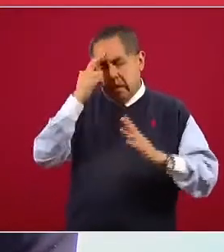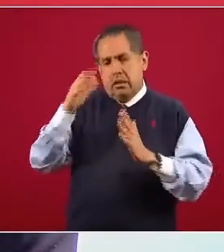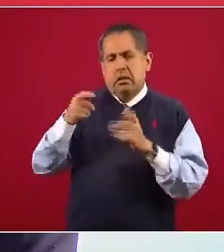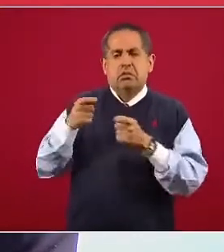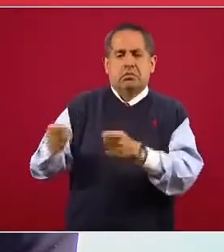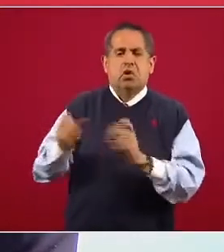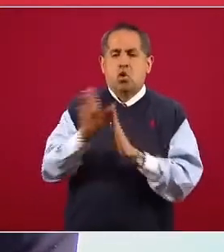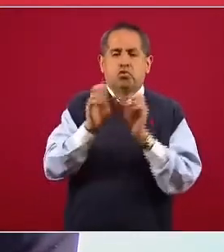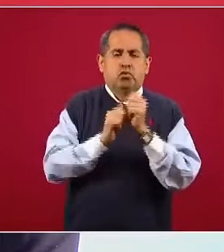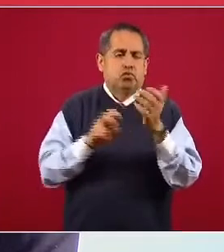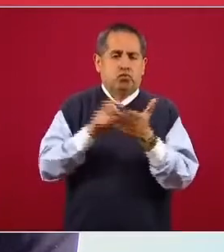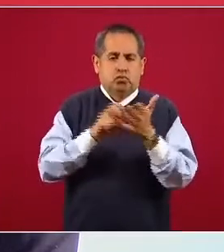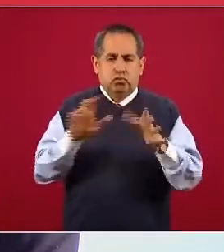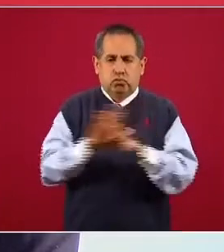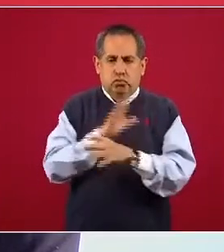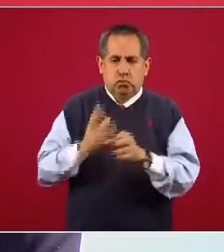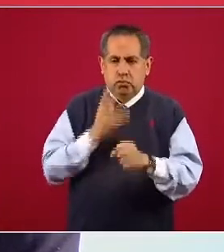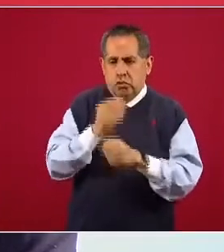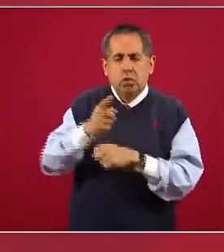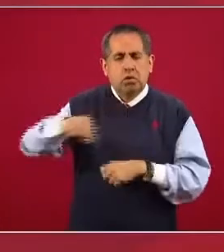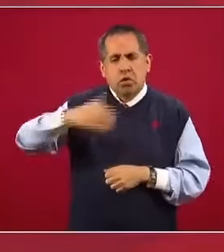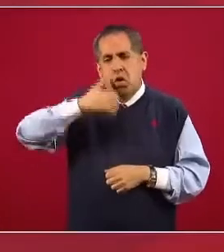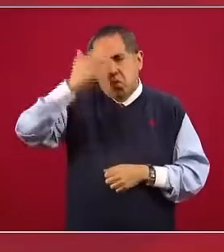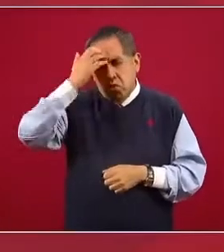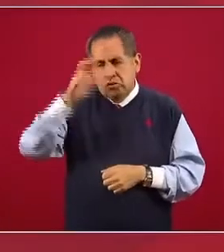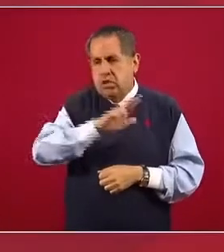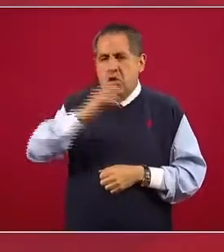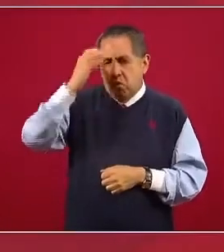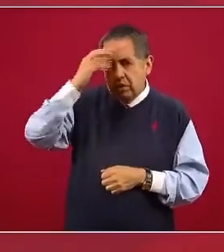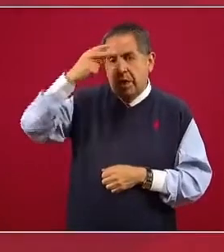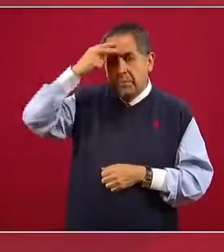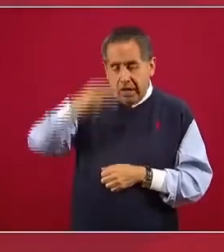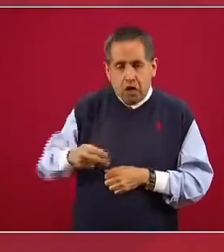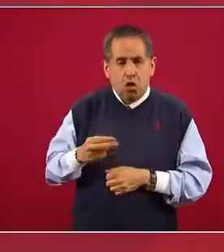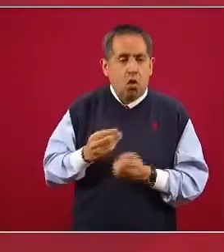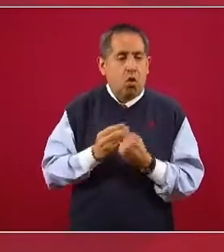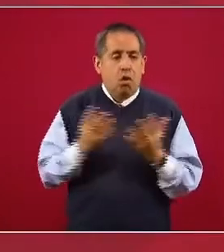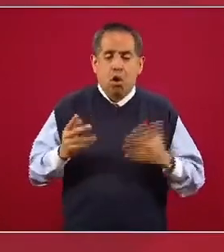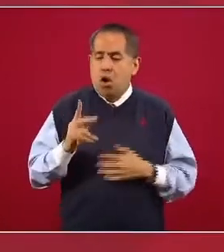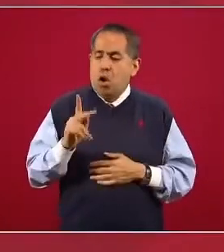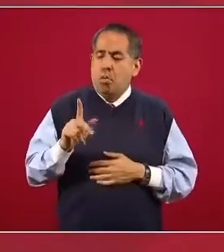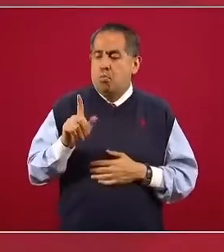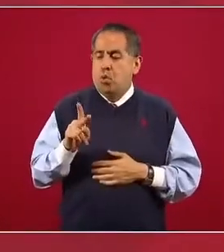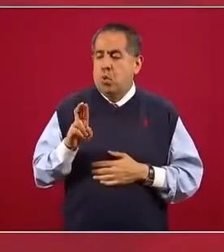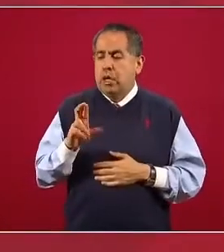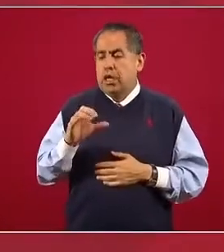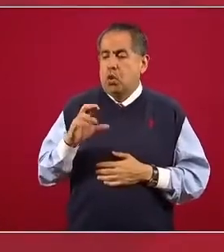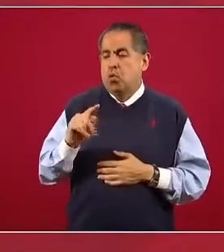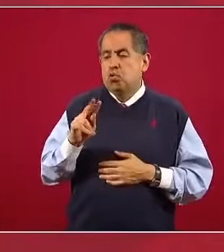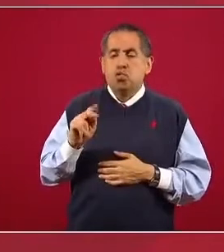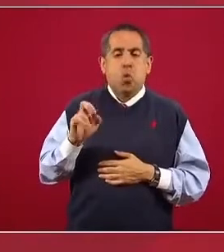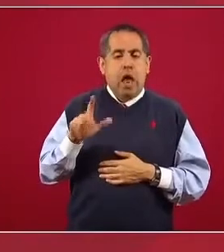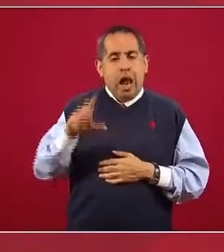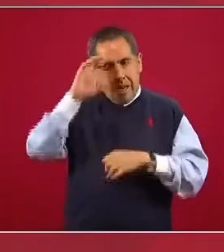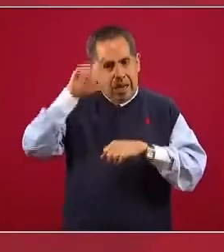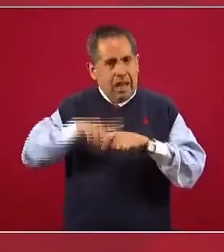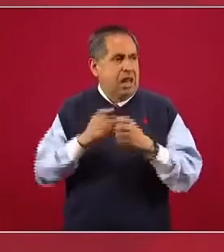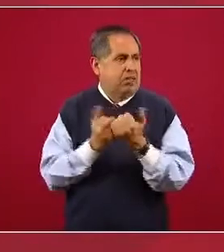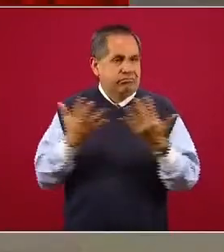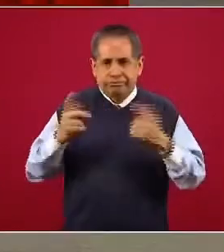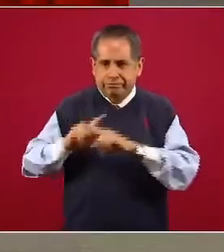la Constitución que todos conocemos, que reconoce a México como una nación pluricultural. Pero antes de eso, y